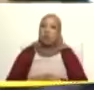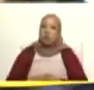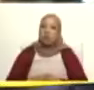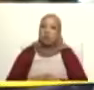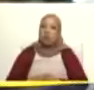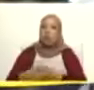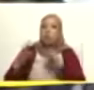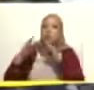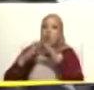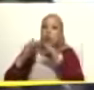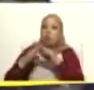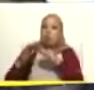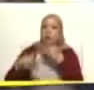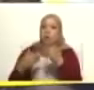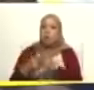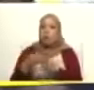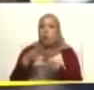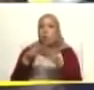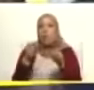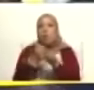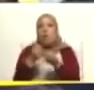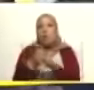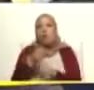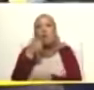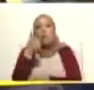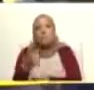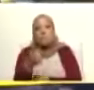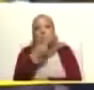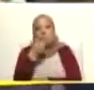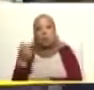tu casa para que todo salga bien.